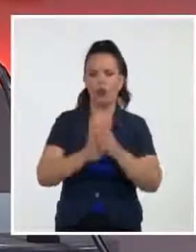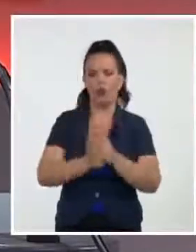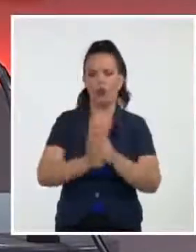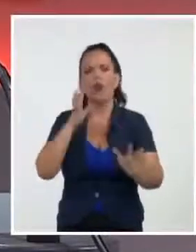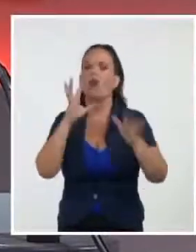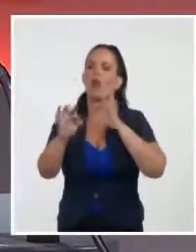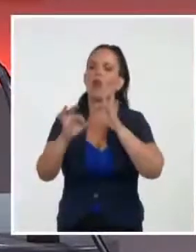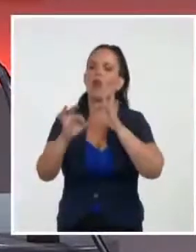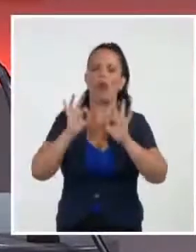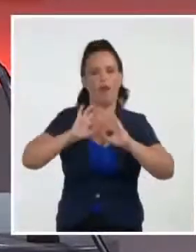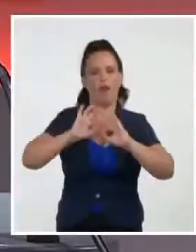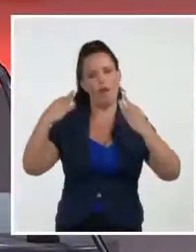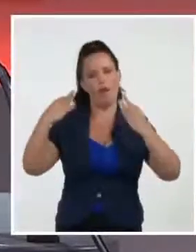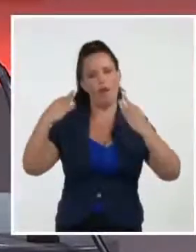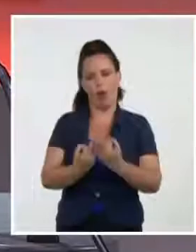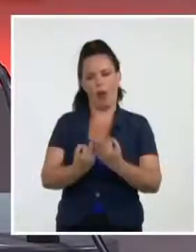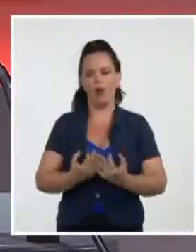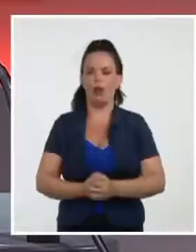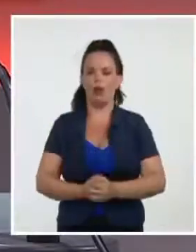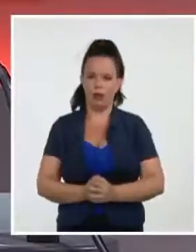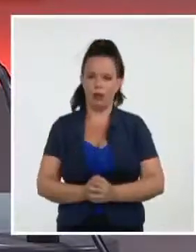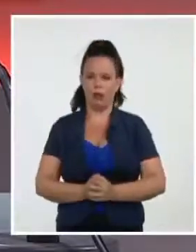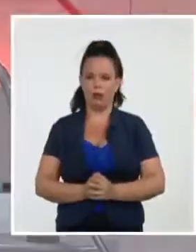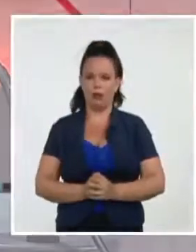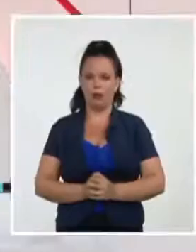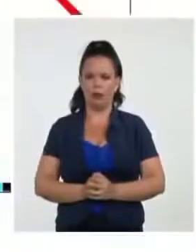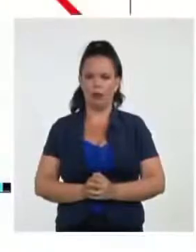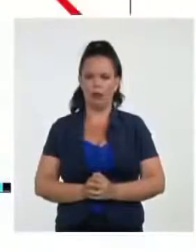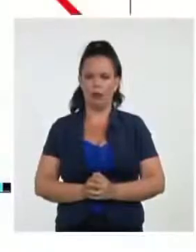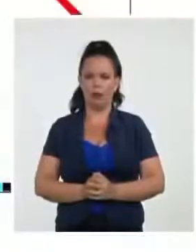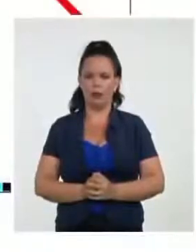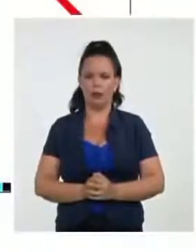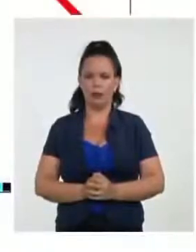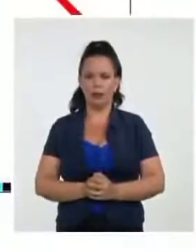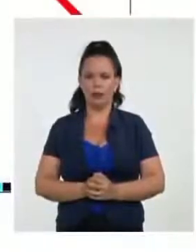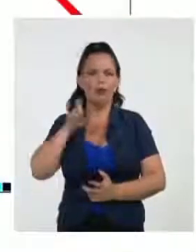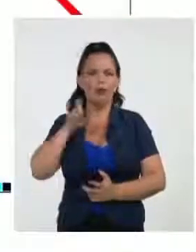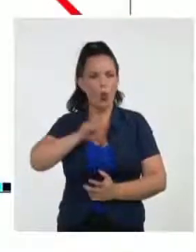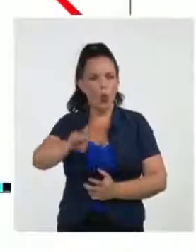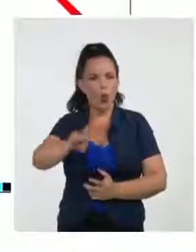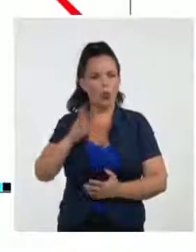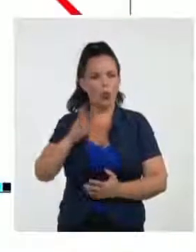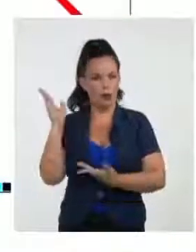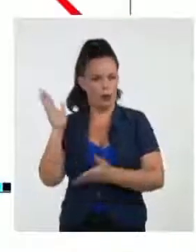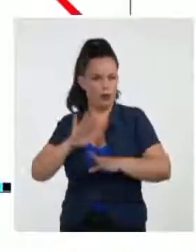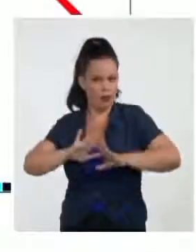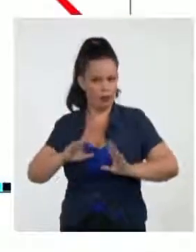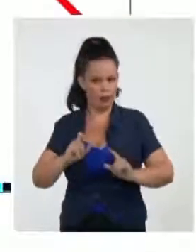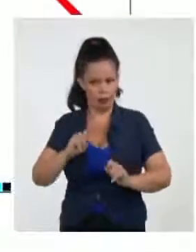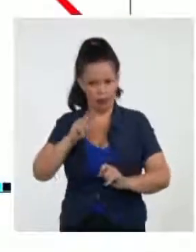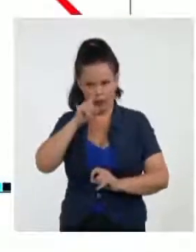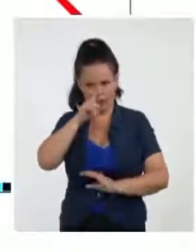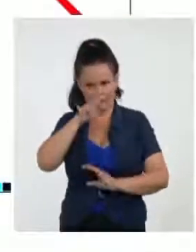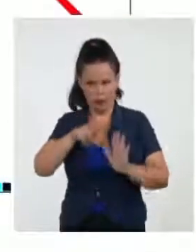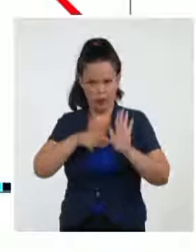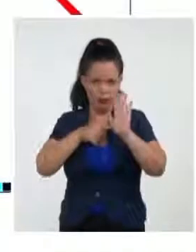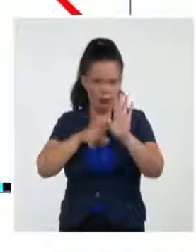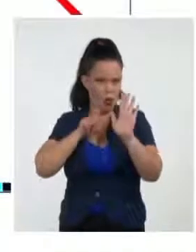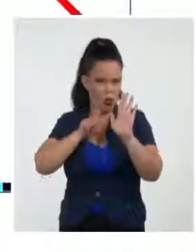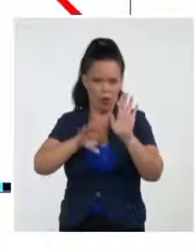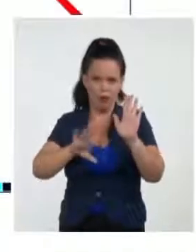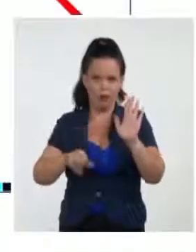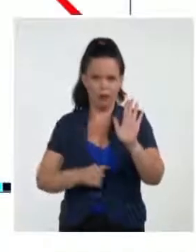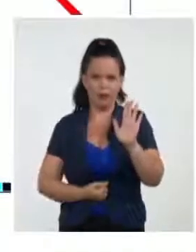familia Ahora, y la última gráfica, que voy a terminar con esta. Por ejemplo, esto